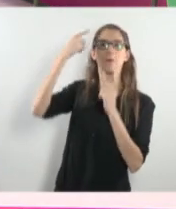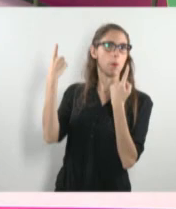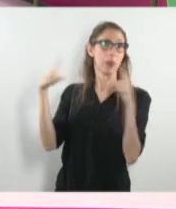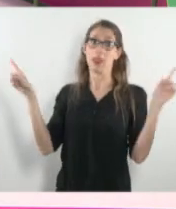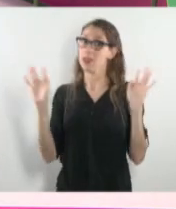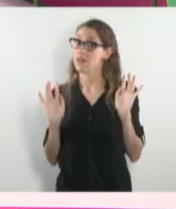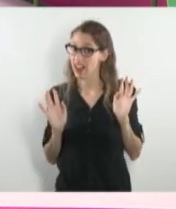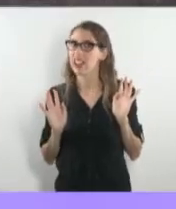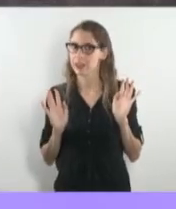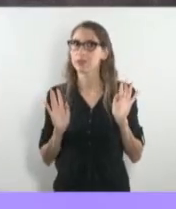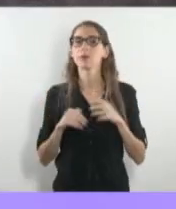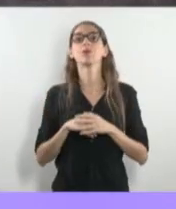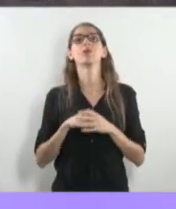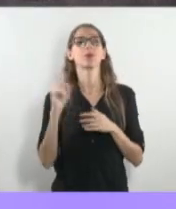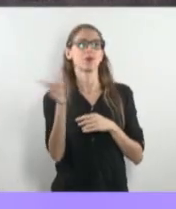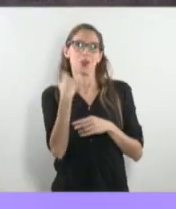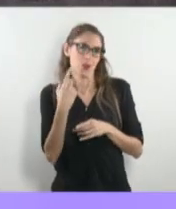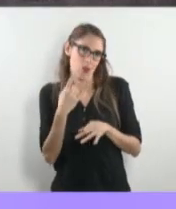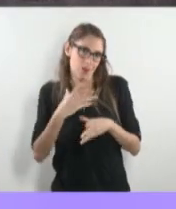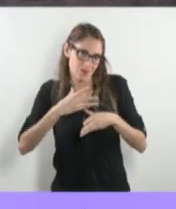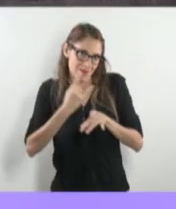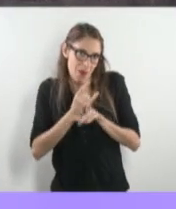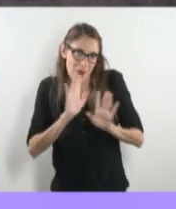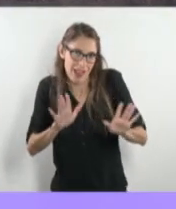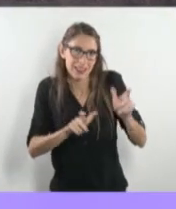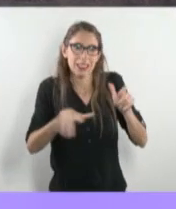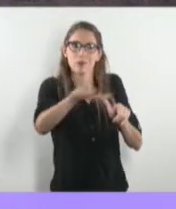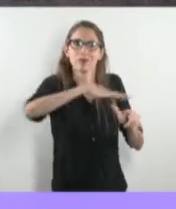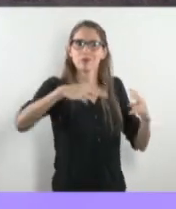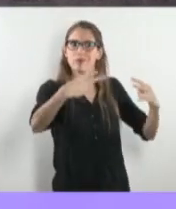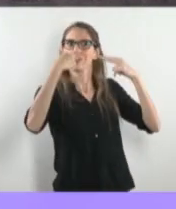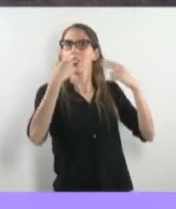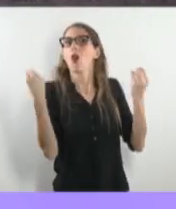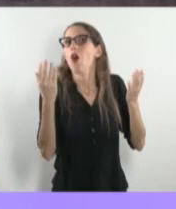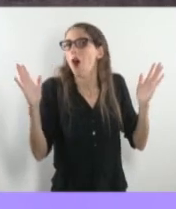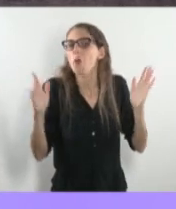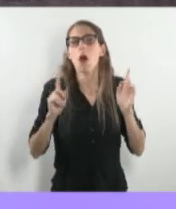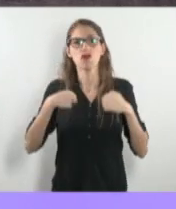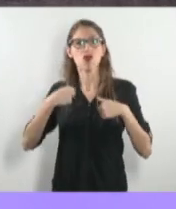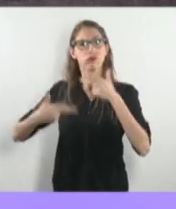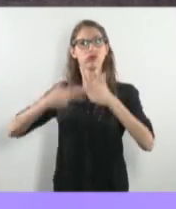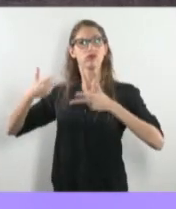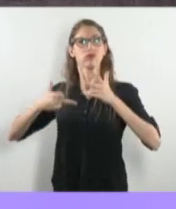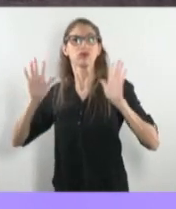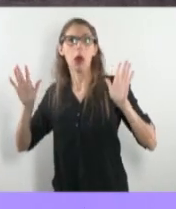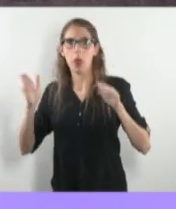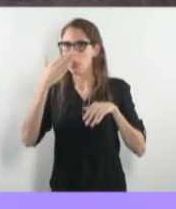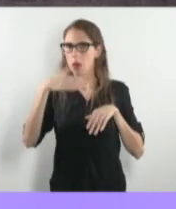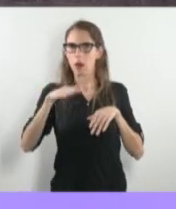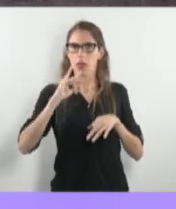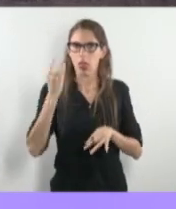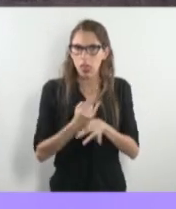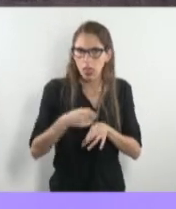de hoy, ¿no? Sí. Uno pone en nombre de la gente lo que uno pretende hacer pasar como universal cuando en realidad es